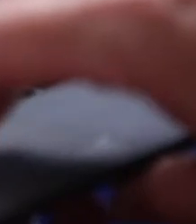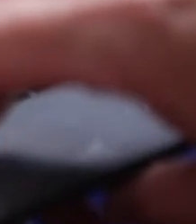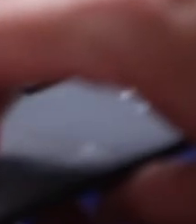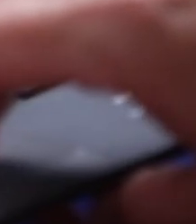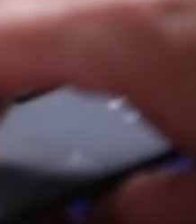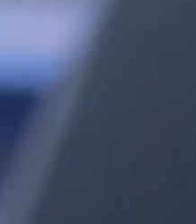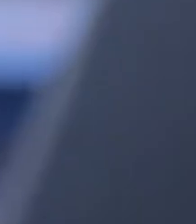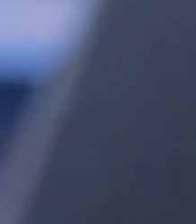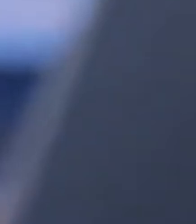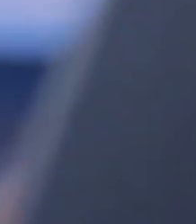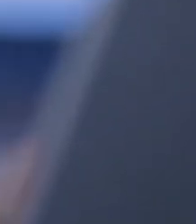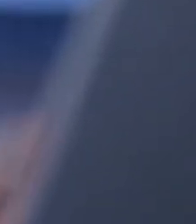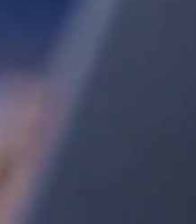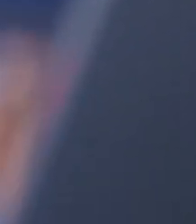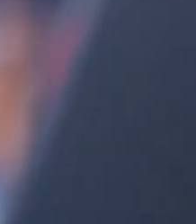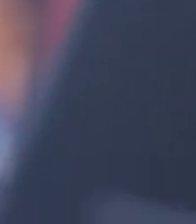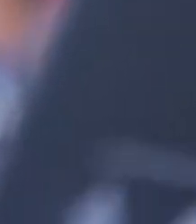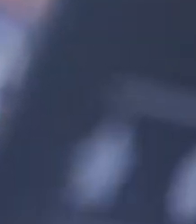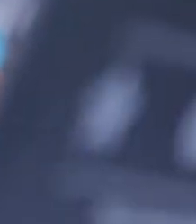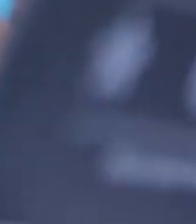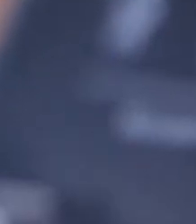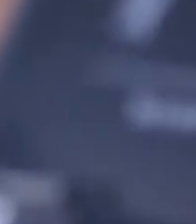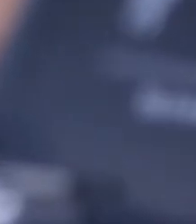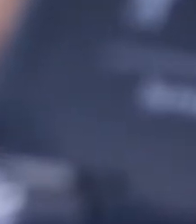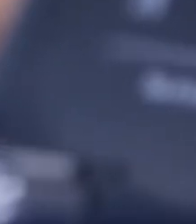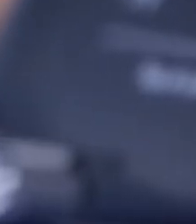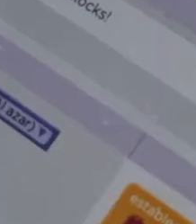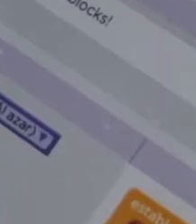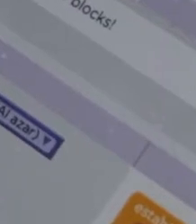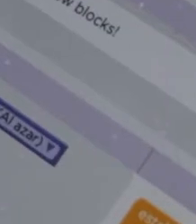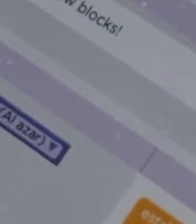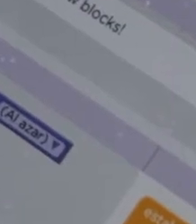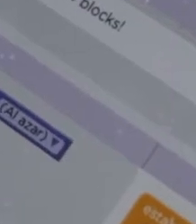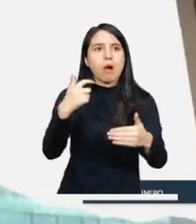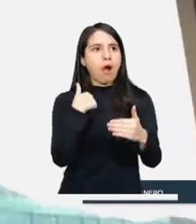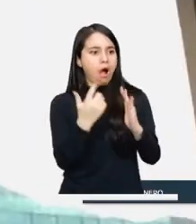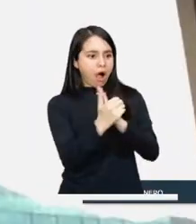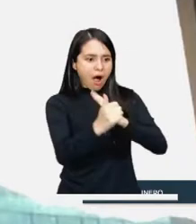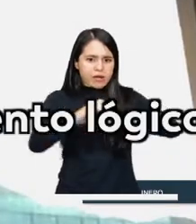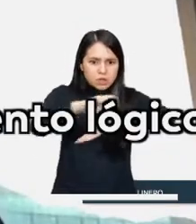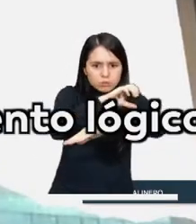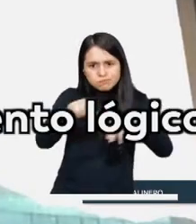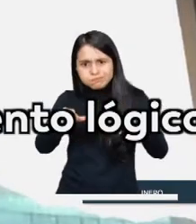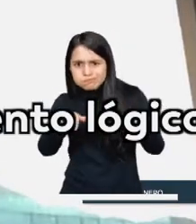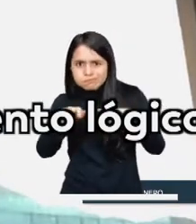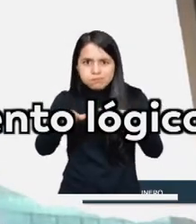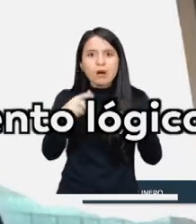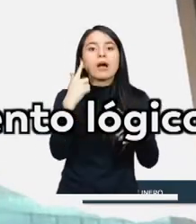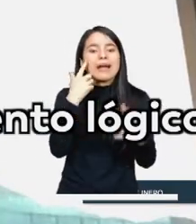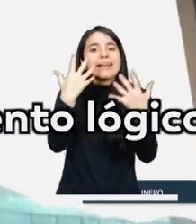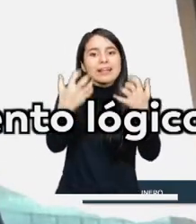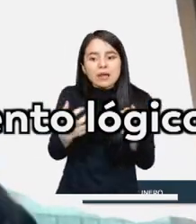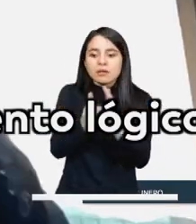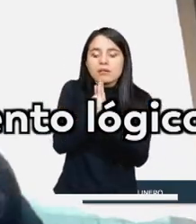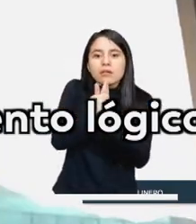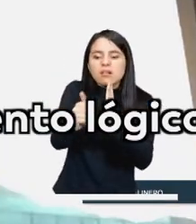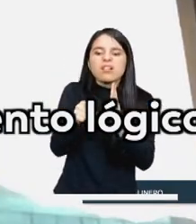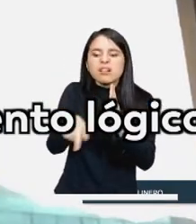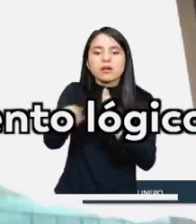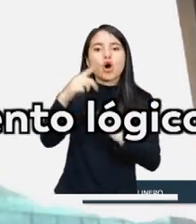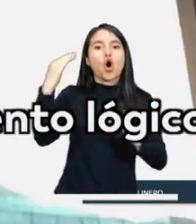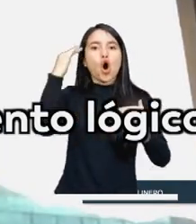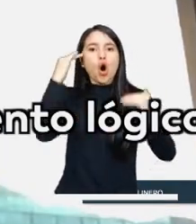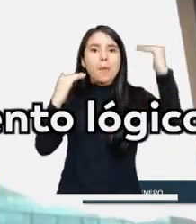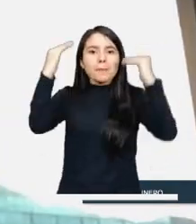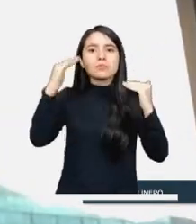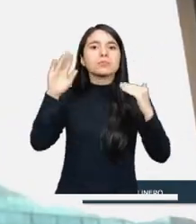500 mil estudiantes de todos los colegios públicos. Porque estamos promoviendo el desarrollo y competencias del